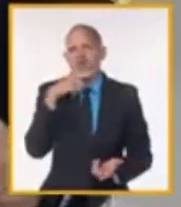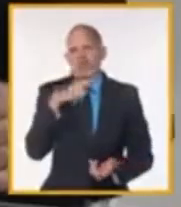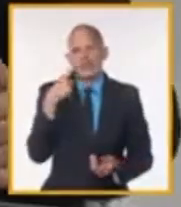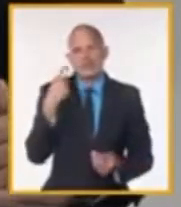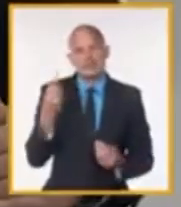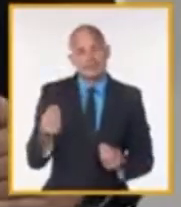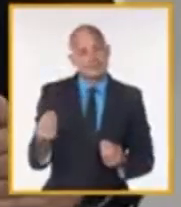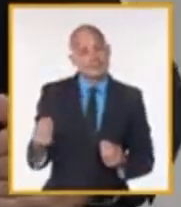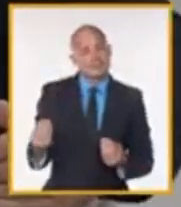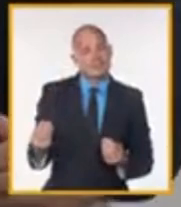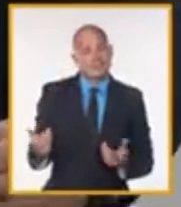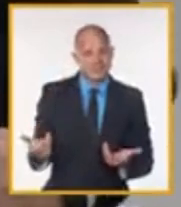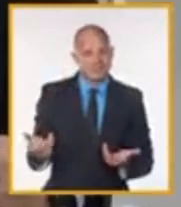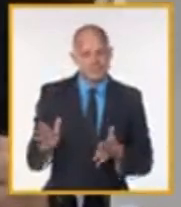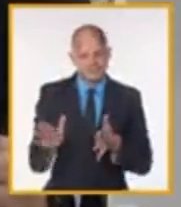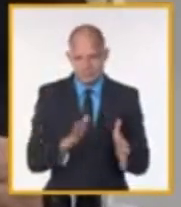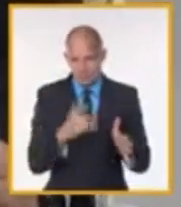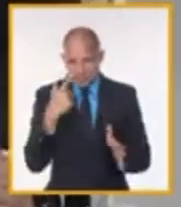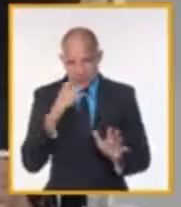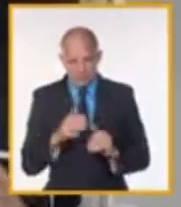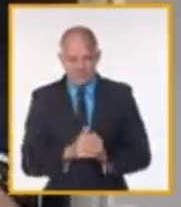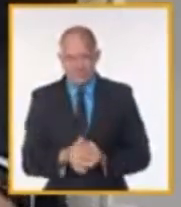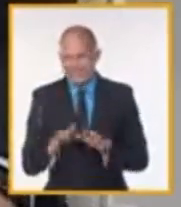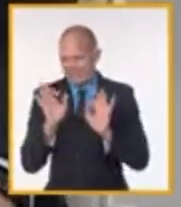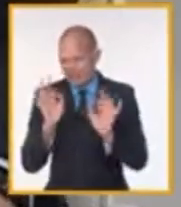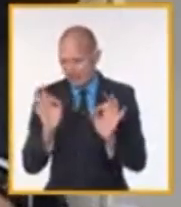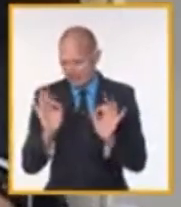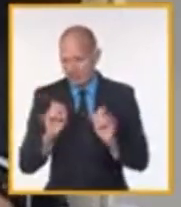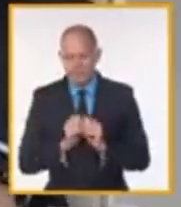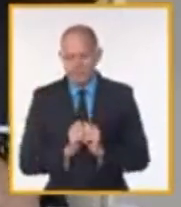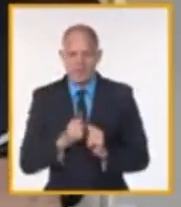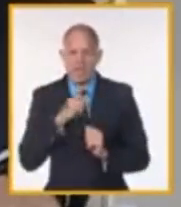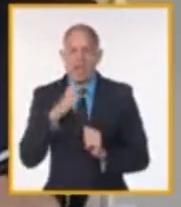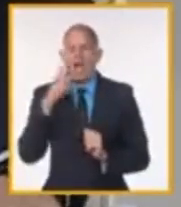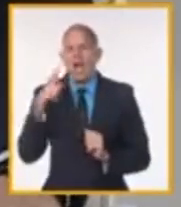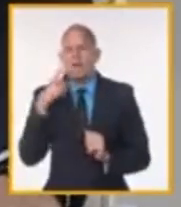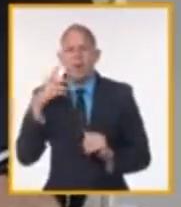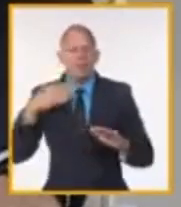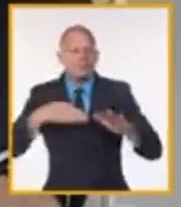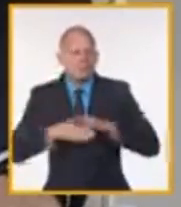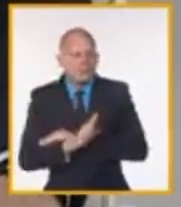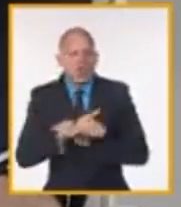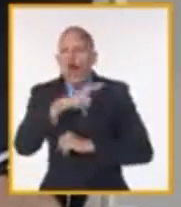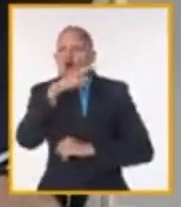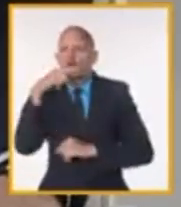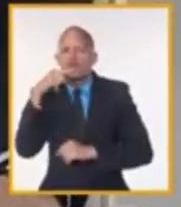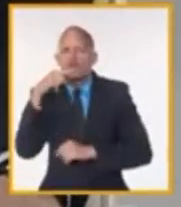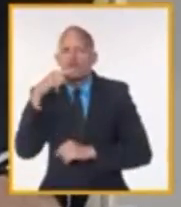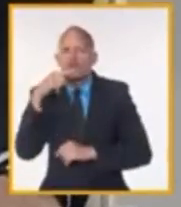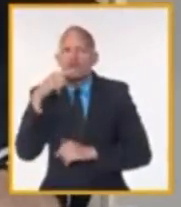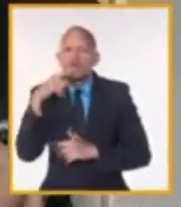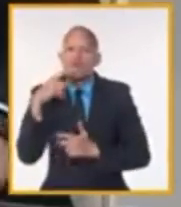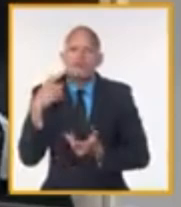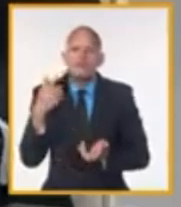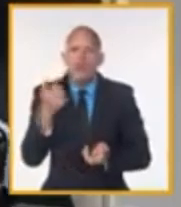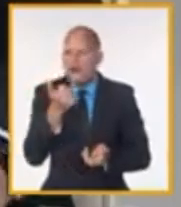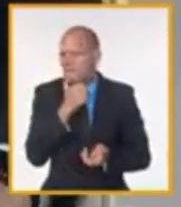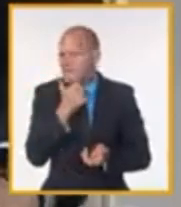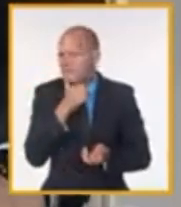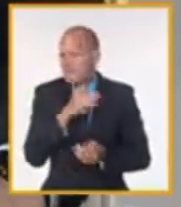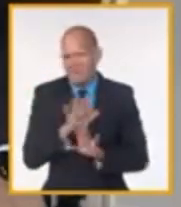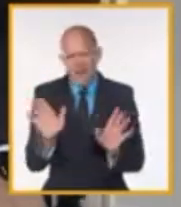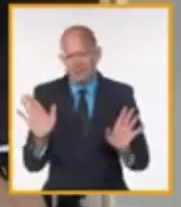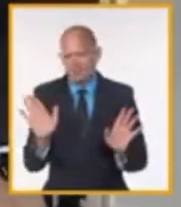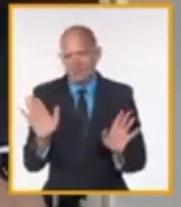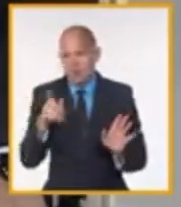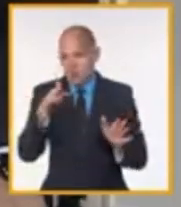otos históricamente penetrar en Rusia no ha sido tan complicado El problema después que tú